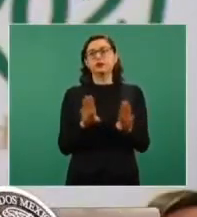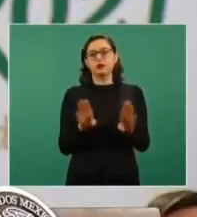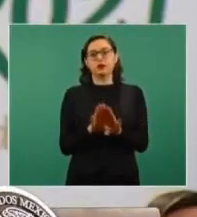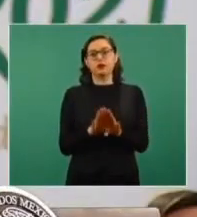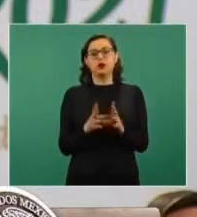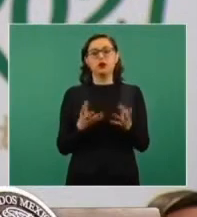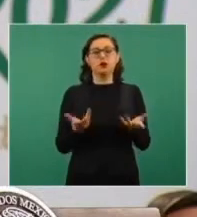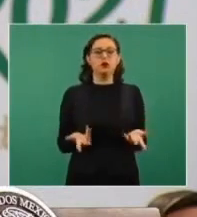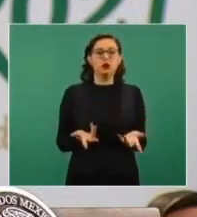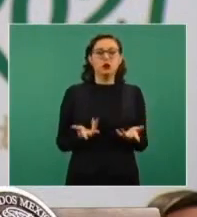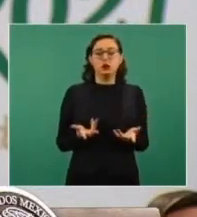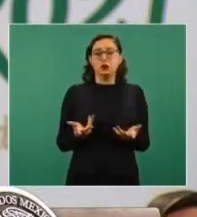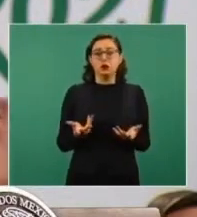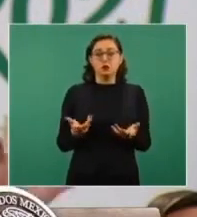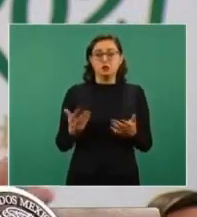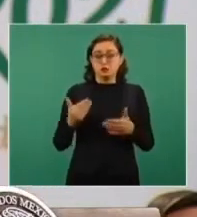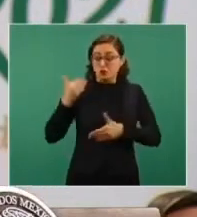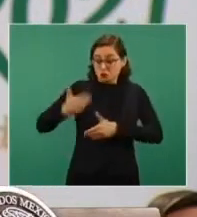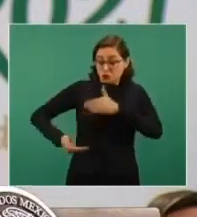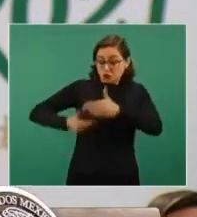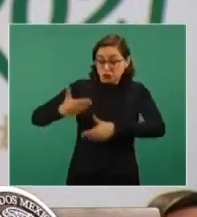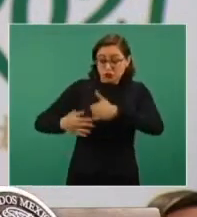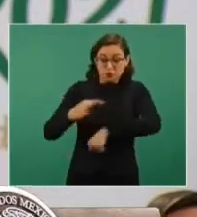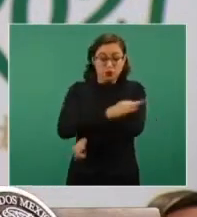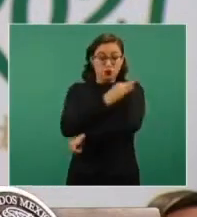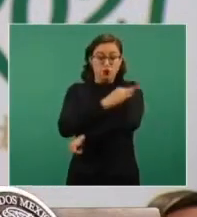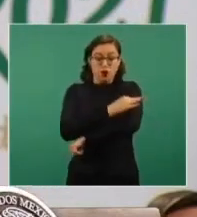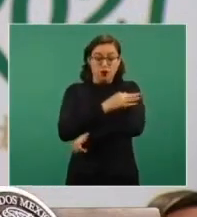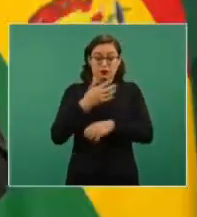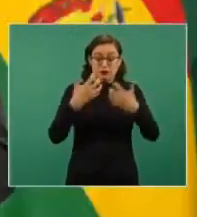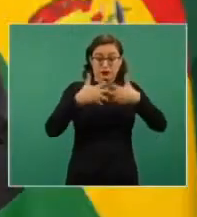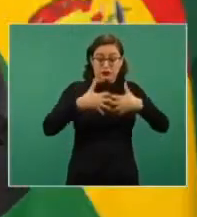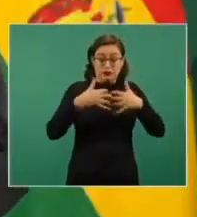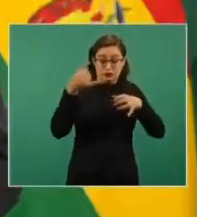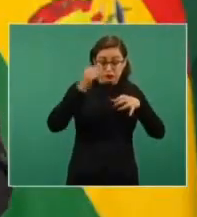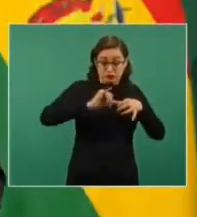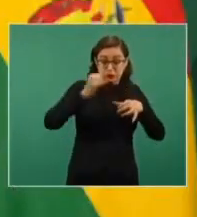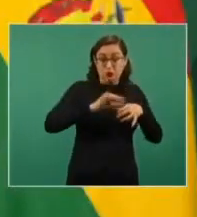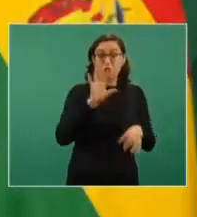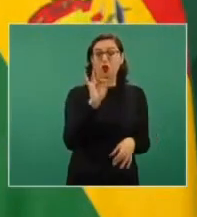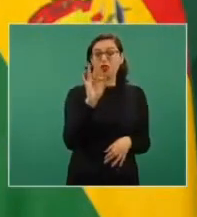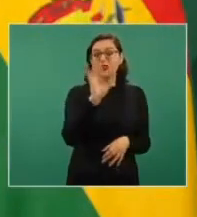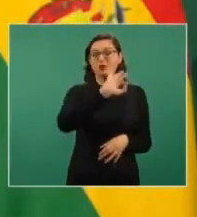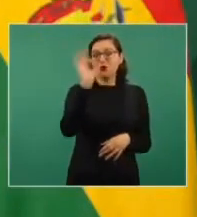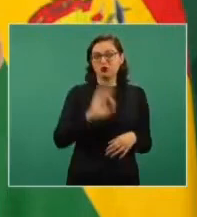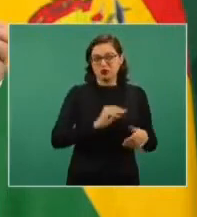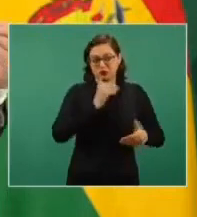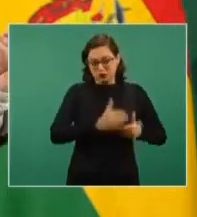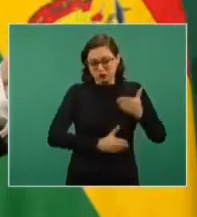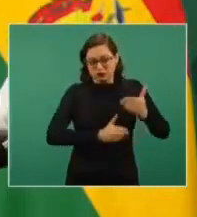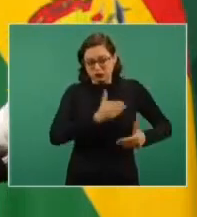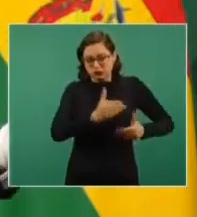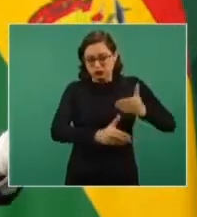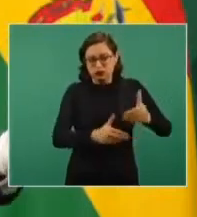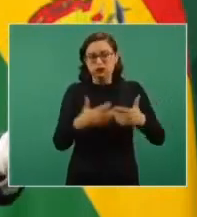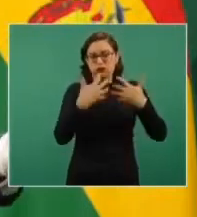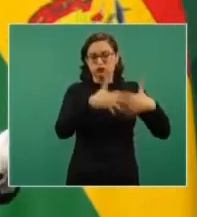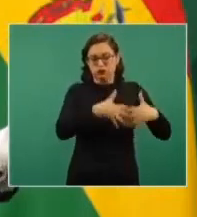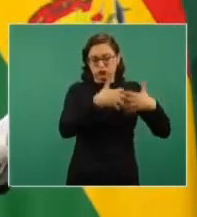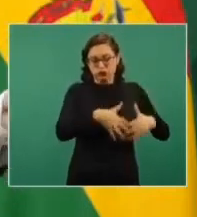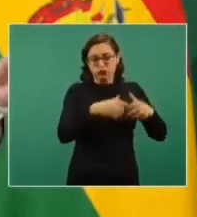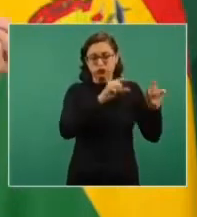del 35-40% de todo el proceso. Bueno, entonces se hizo ese convenio. Se ha estado enviando a